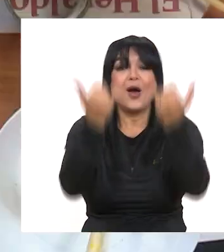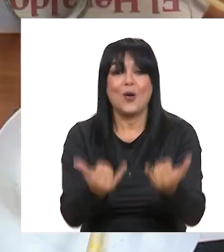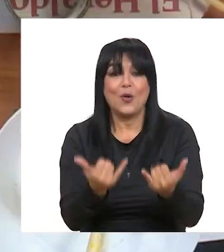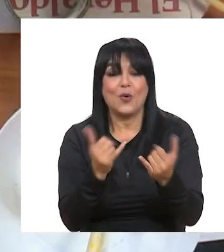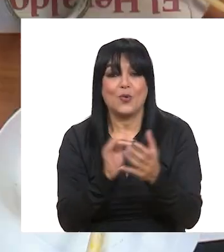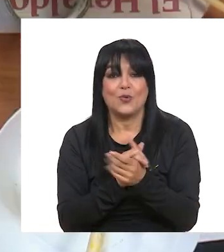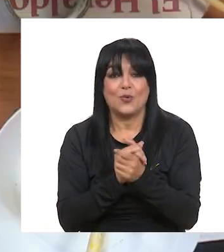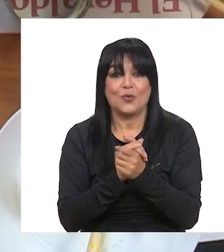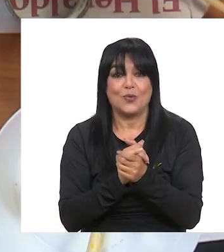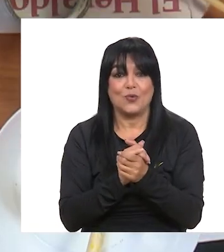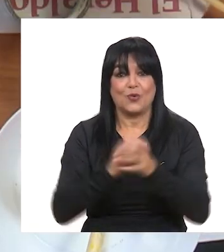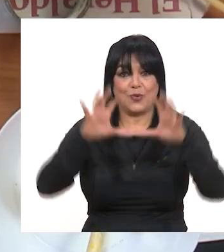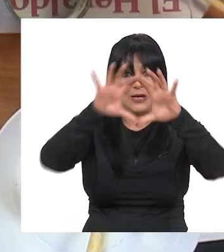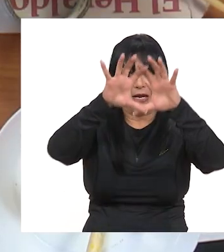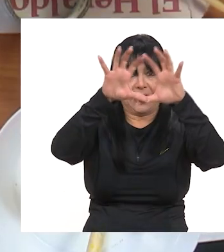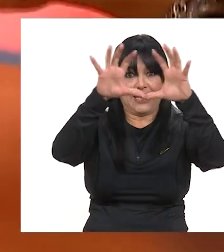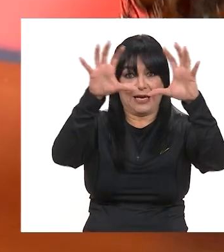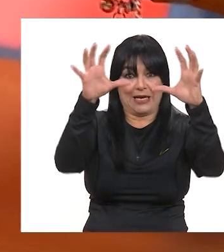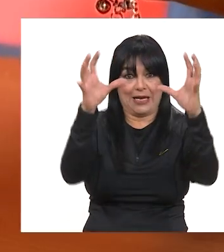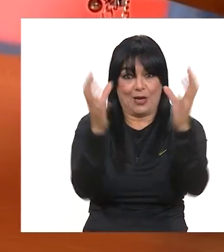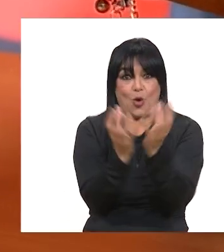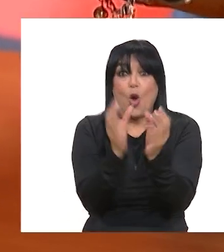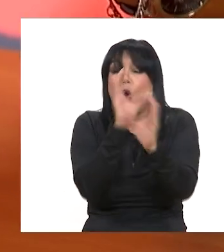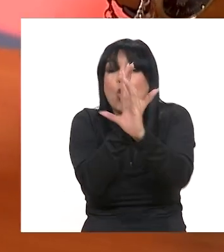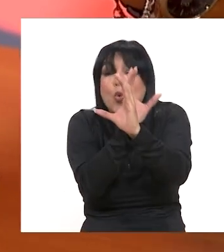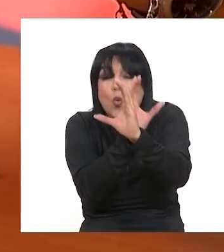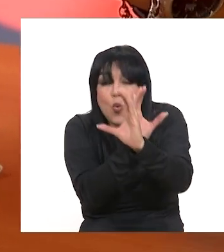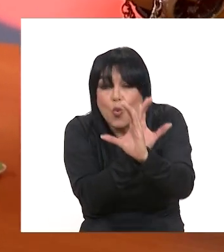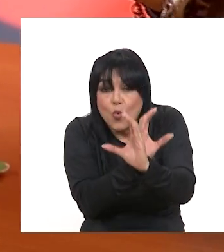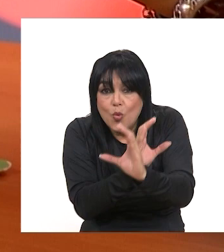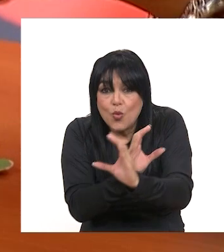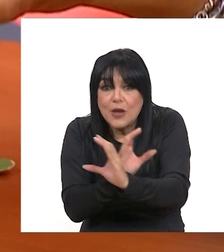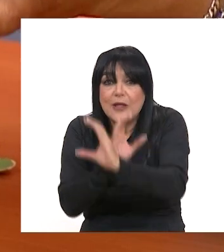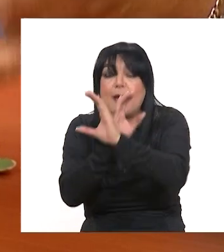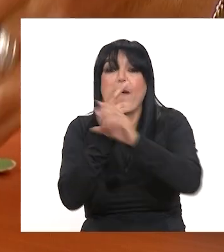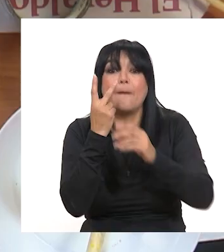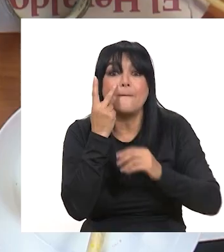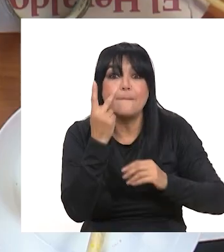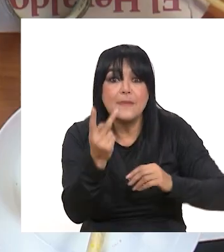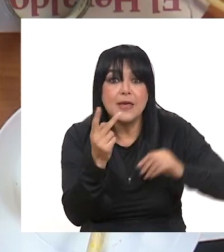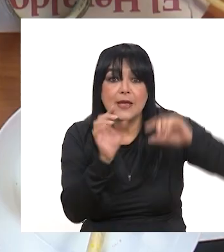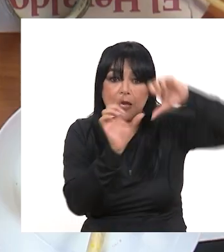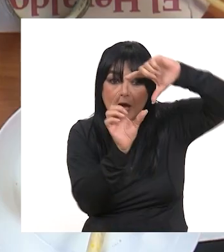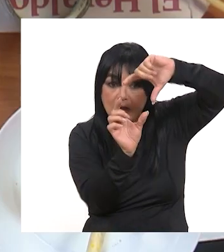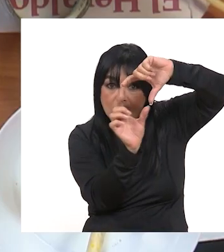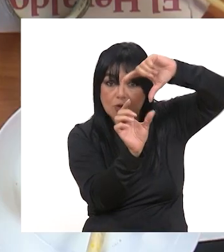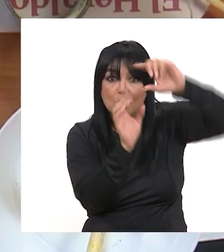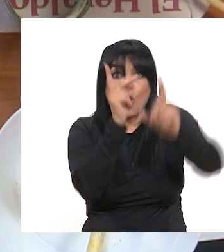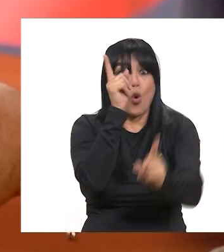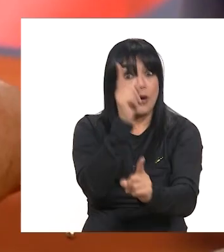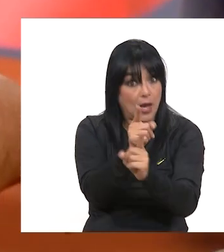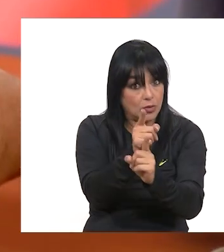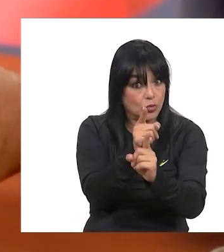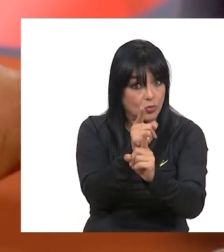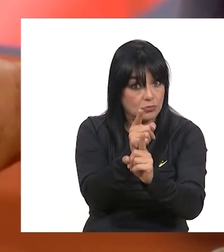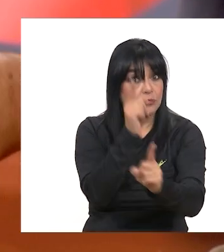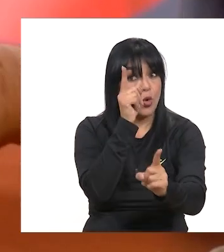vamos a ir colocando en el globo terráqueo con mucho cuidado, viendo que estén en la zona correcta.